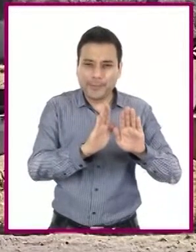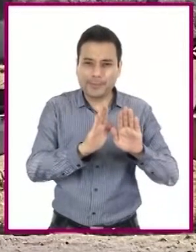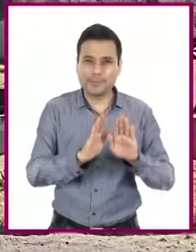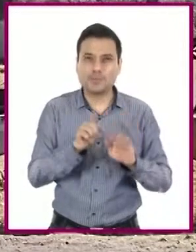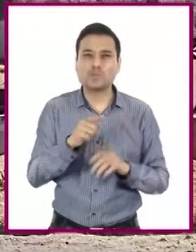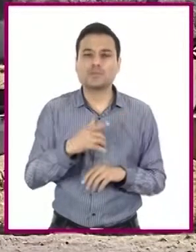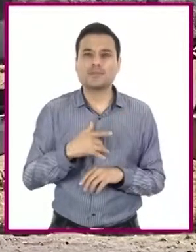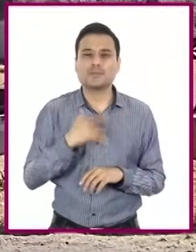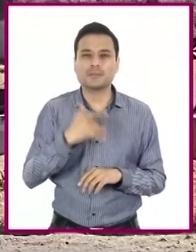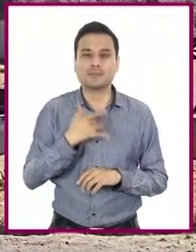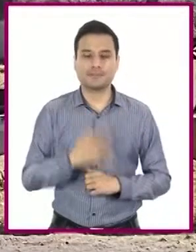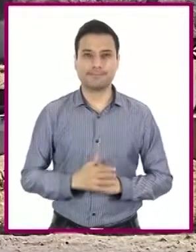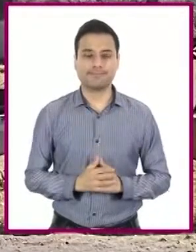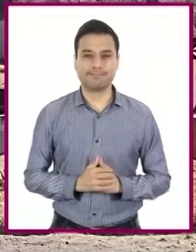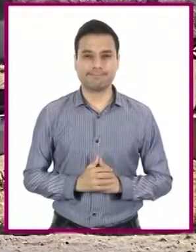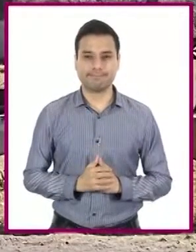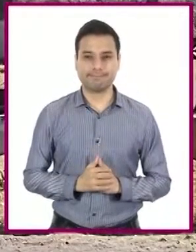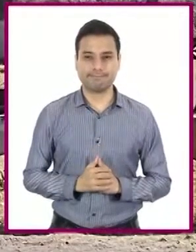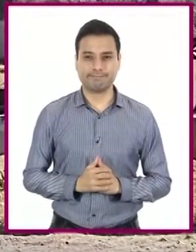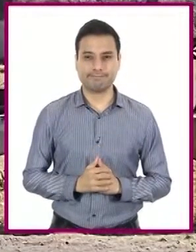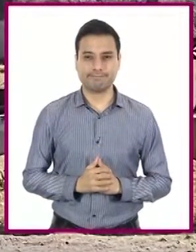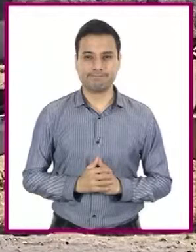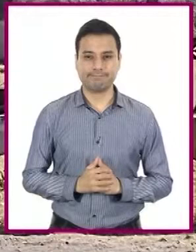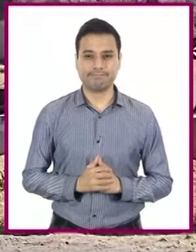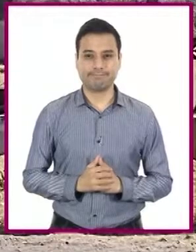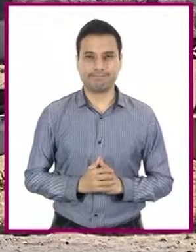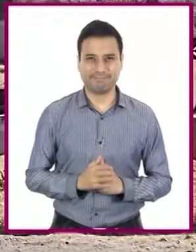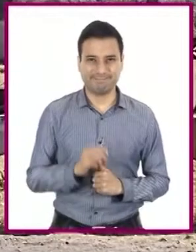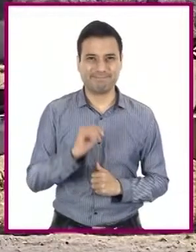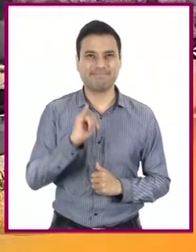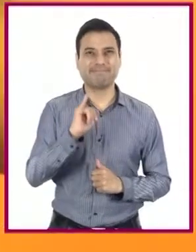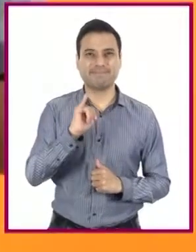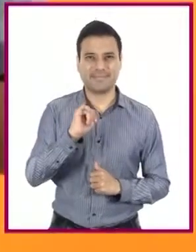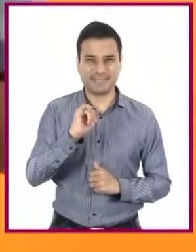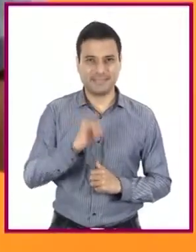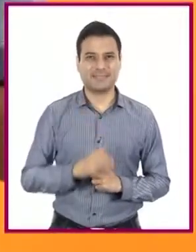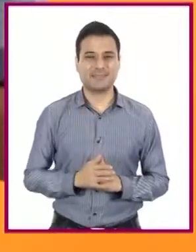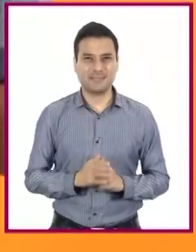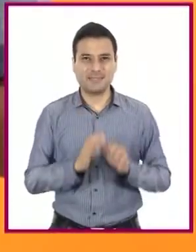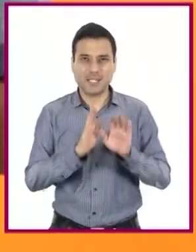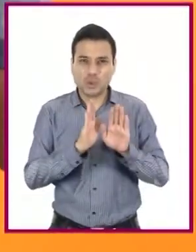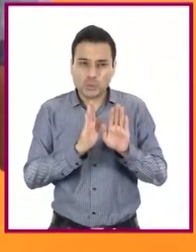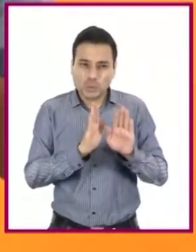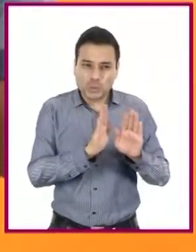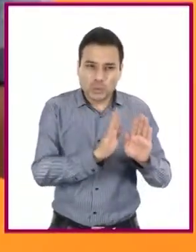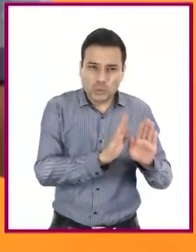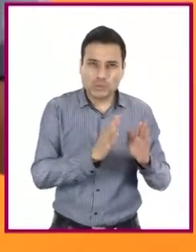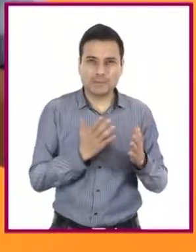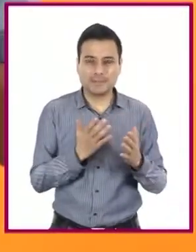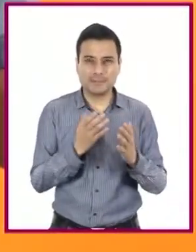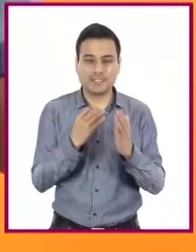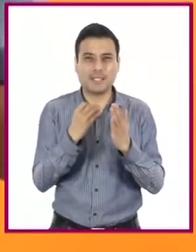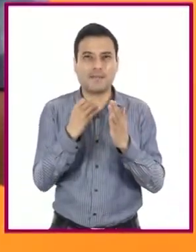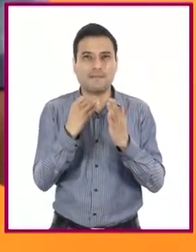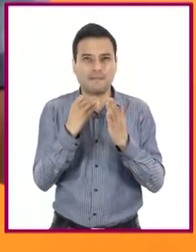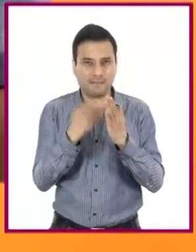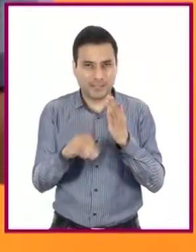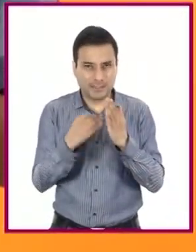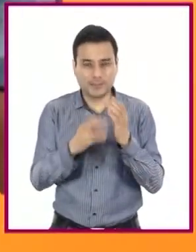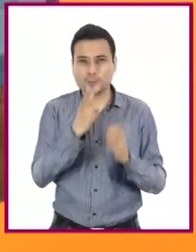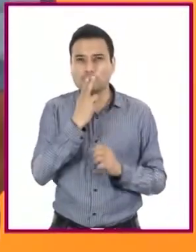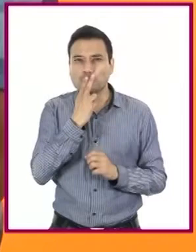Daniel? Pues, sí, prácticamente está un poco abandonado, como que no le han dado como un buen